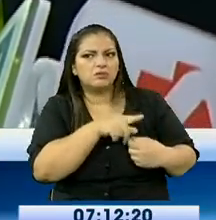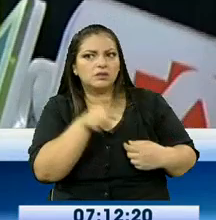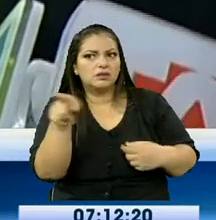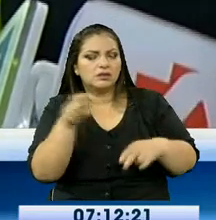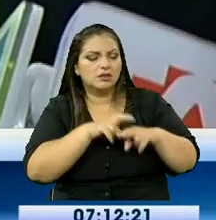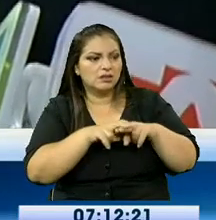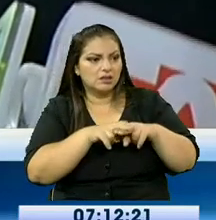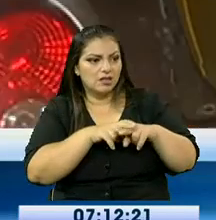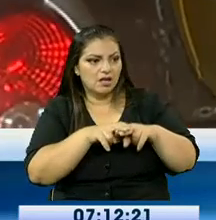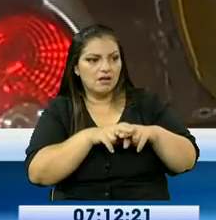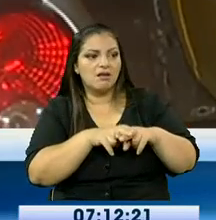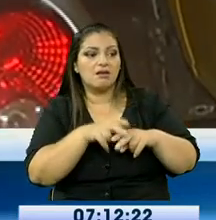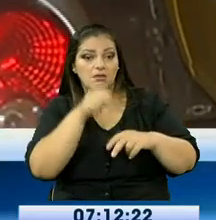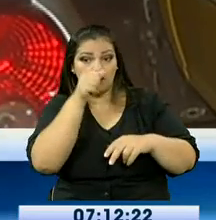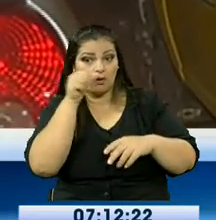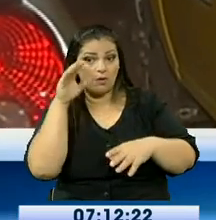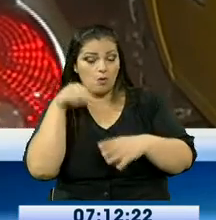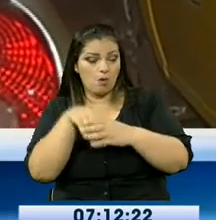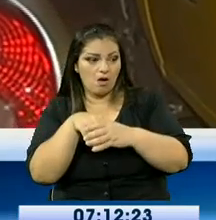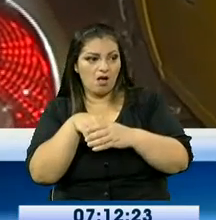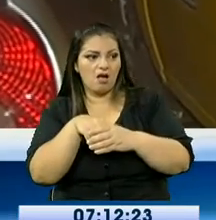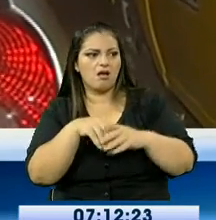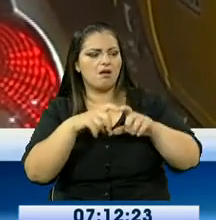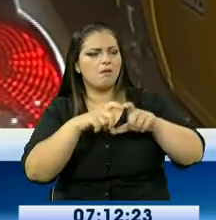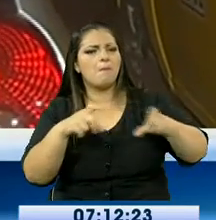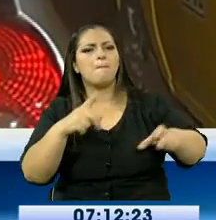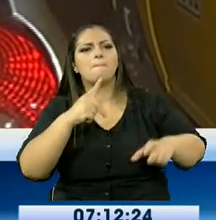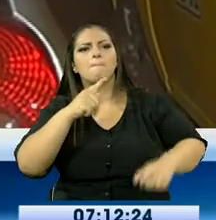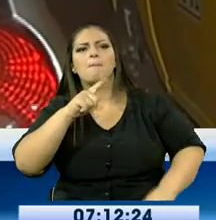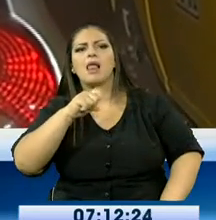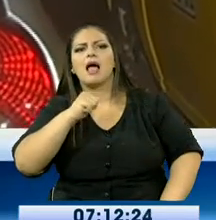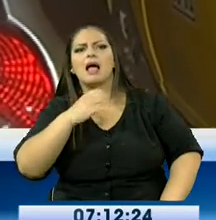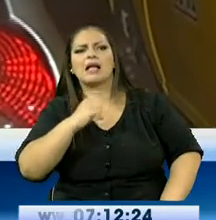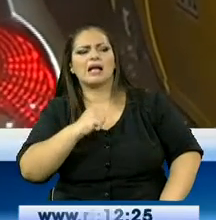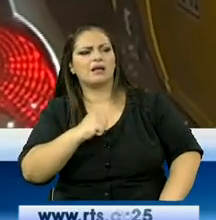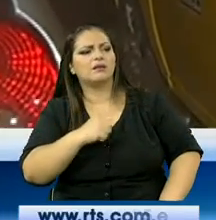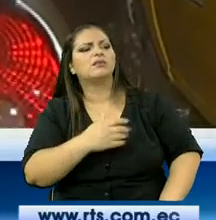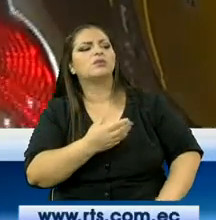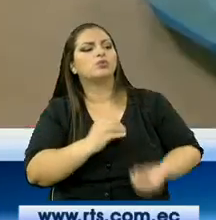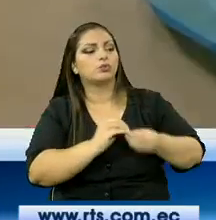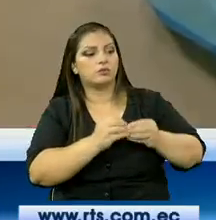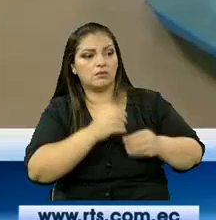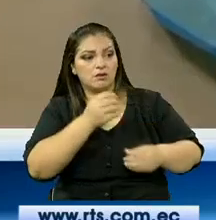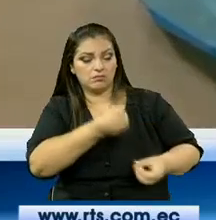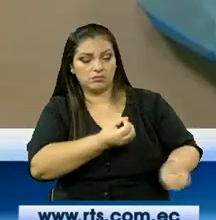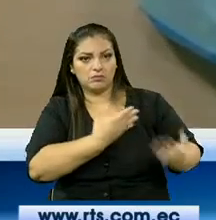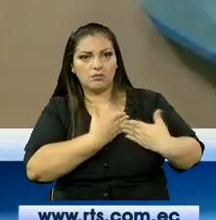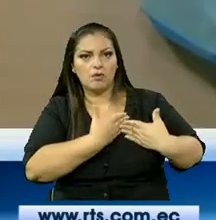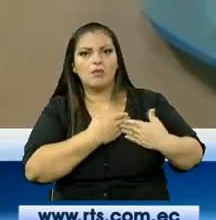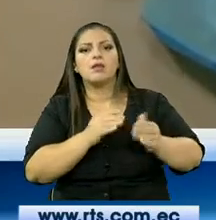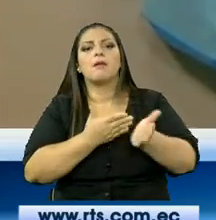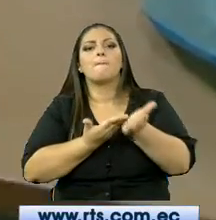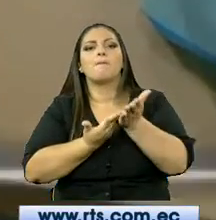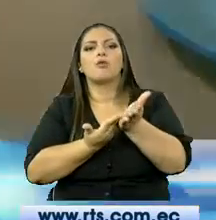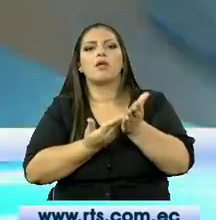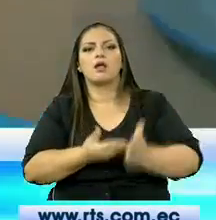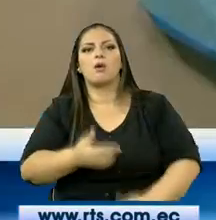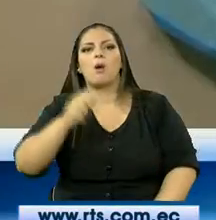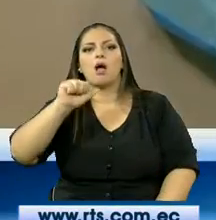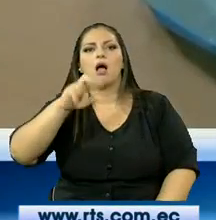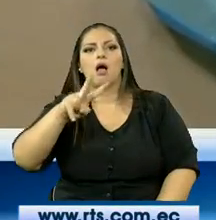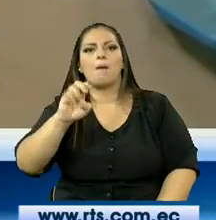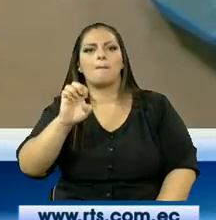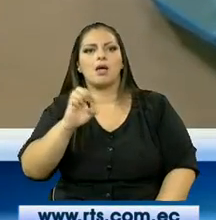de marca Chevrolet modelo Aveo, el cual pertenecería a la provincia de Santa Elena. Sería trasladándose sustancias sujetas